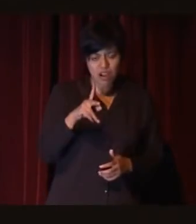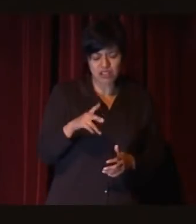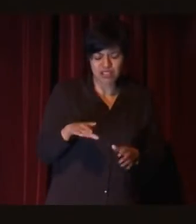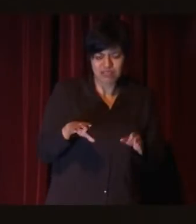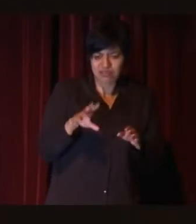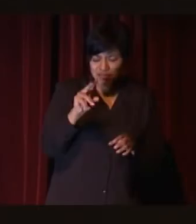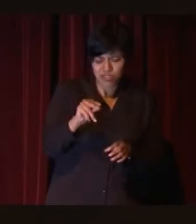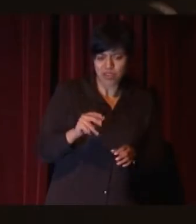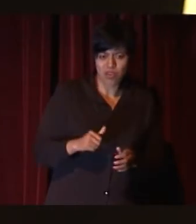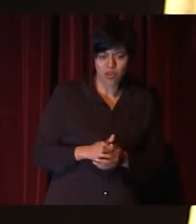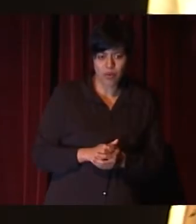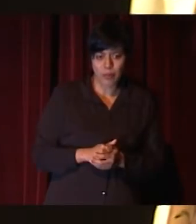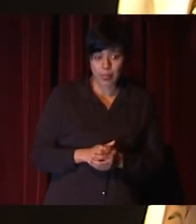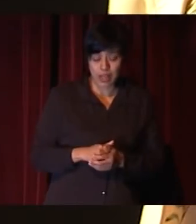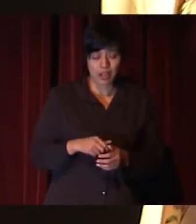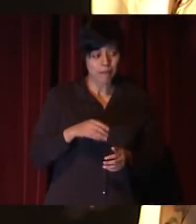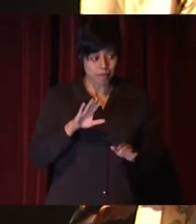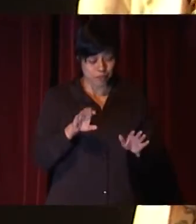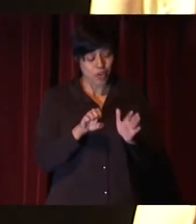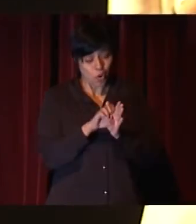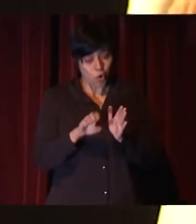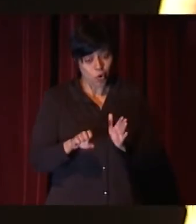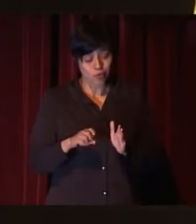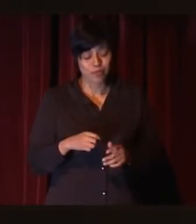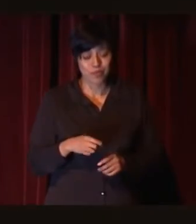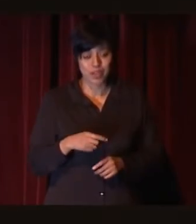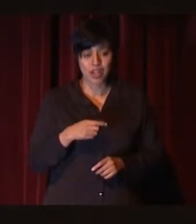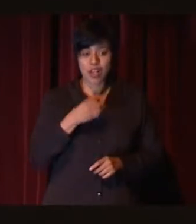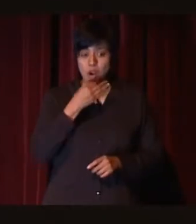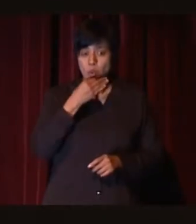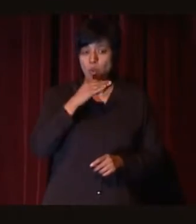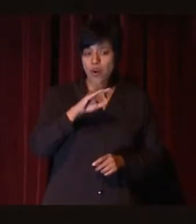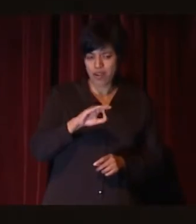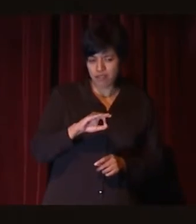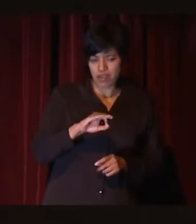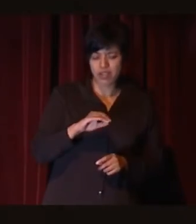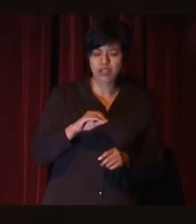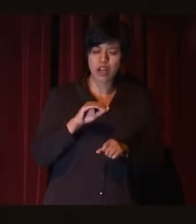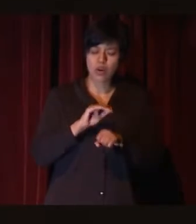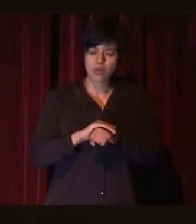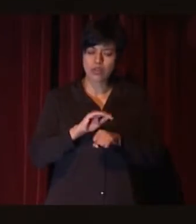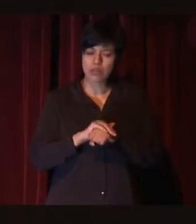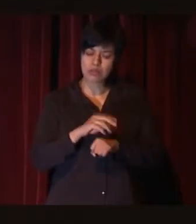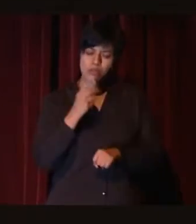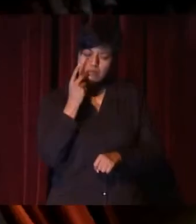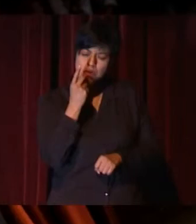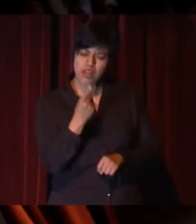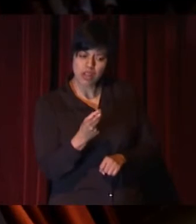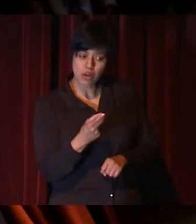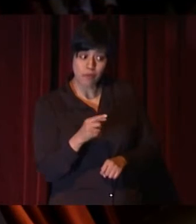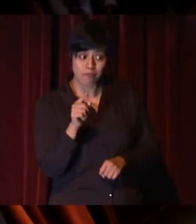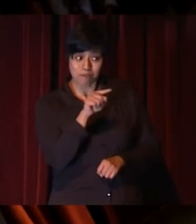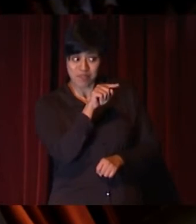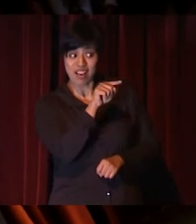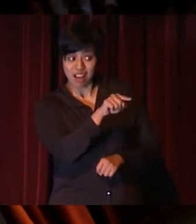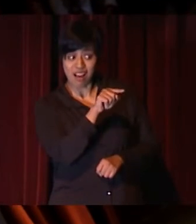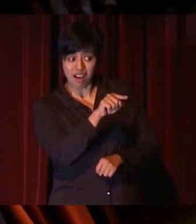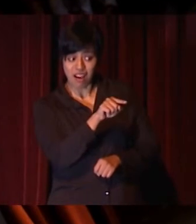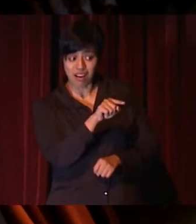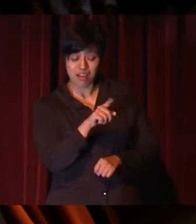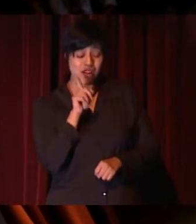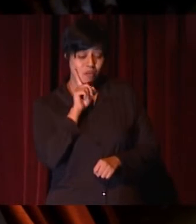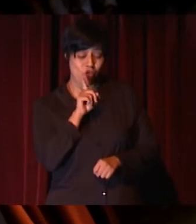fiesta los amigos se acercaron conmigo y me preguntaron sobre una muchacha que estaba ahí y me dijeron a ella